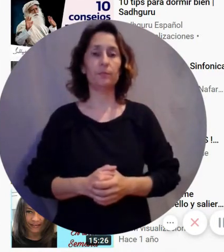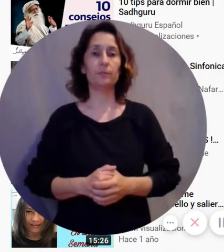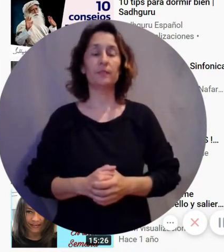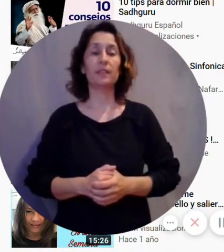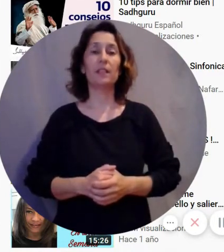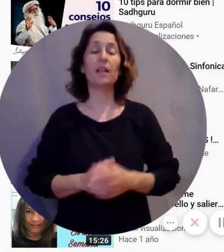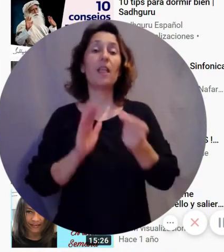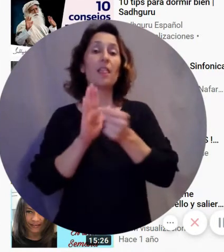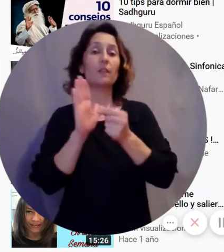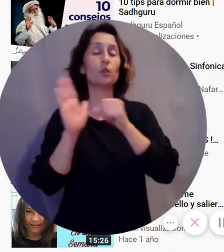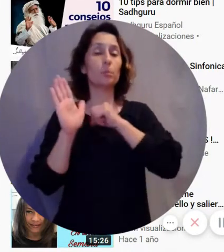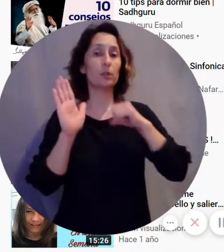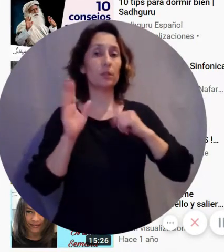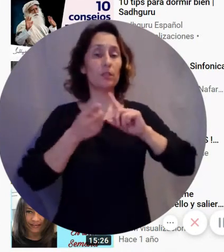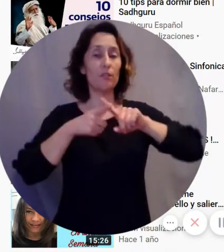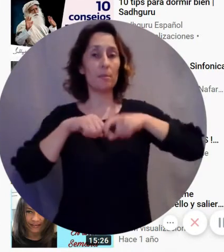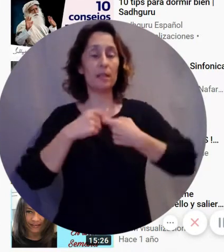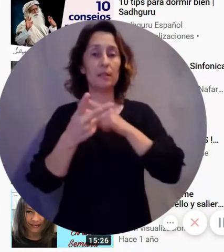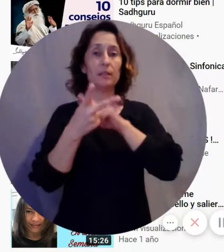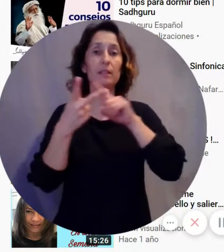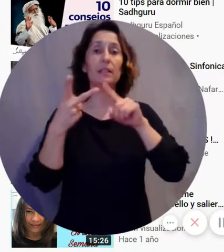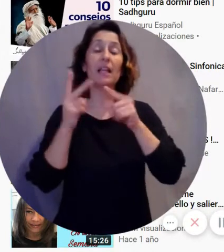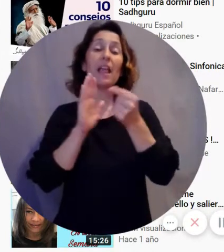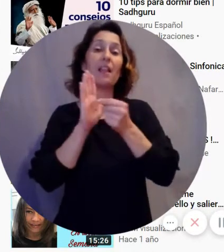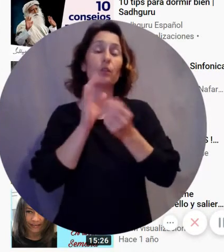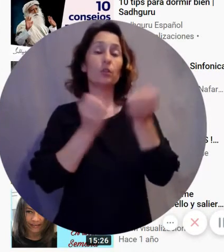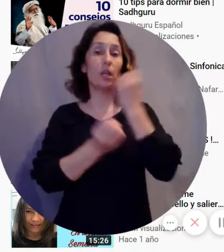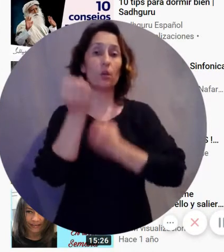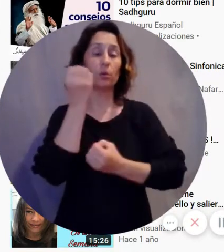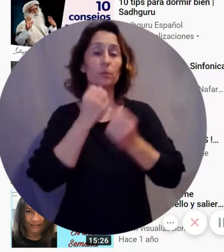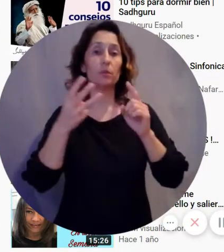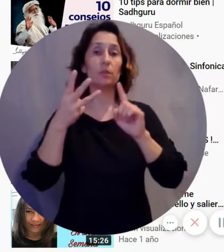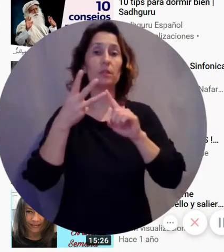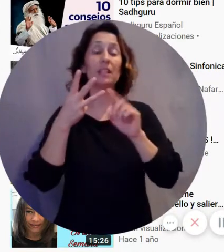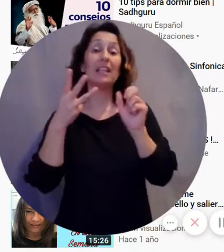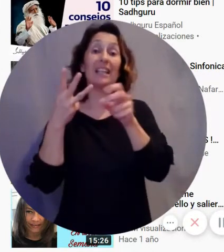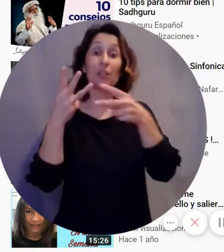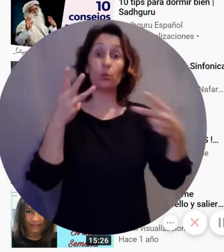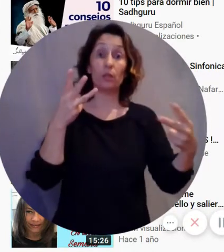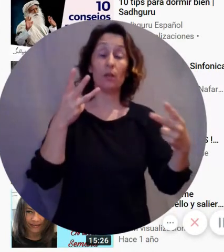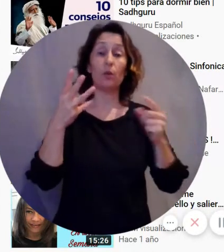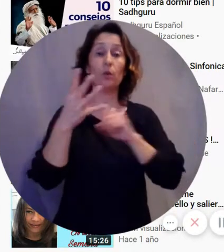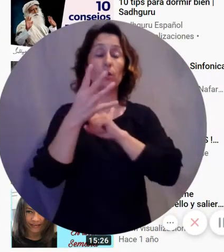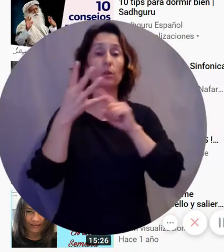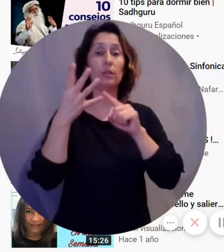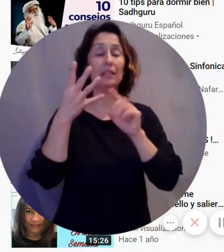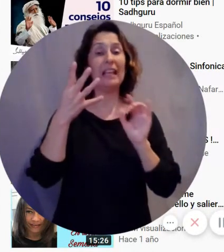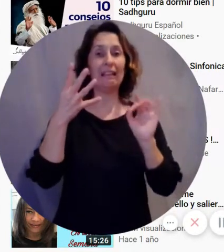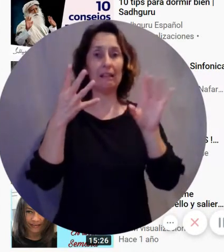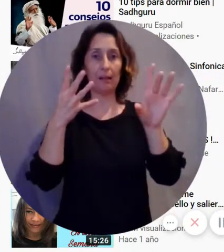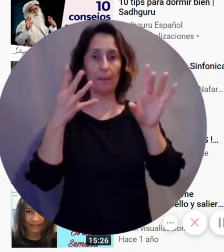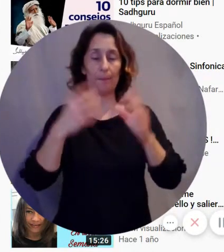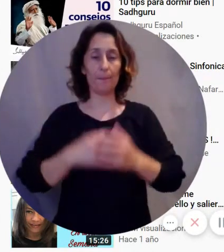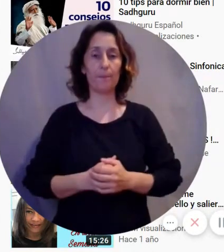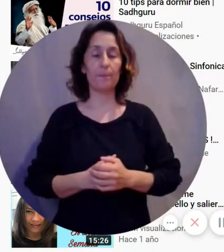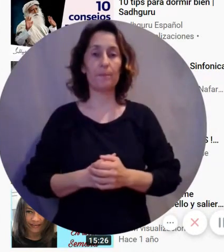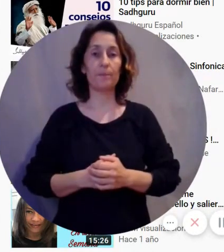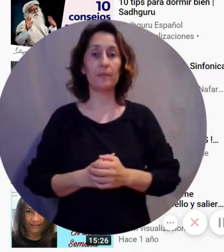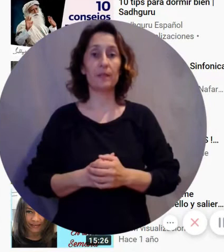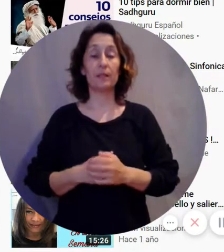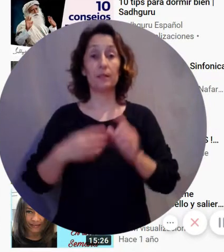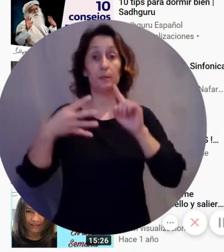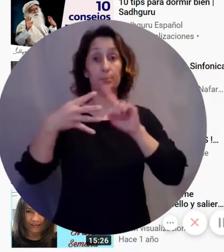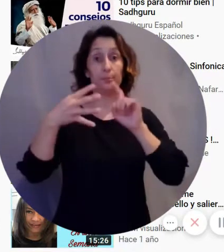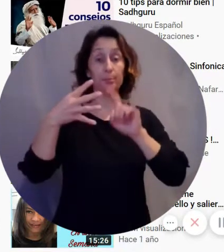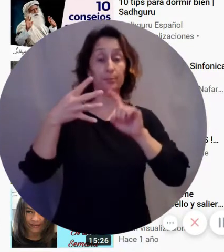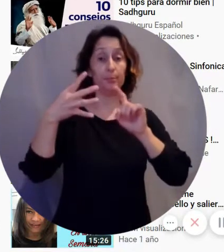familiares, datos económicos, resultado de la declaración y entrega. Pulsando sobre cada uno de los bloques entramos al